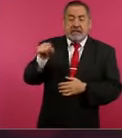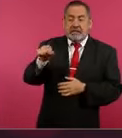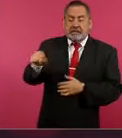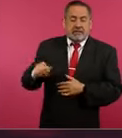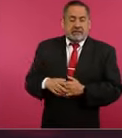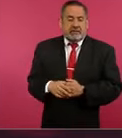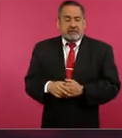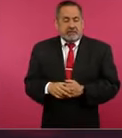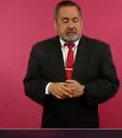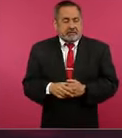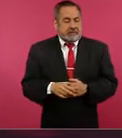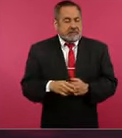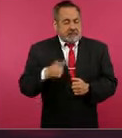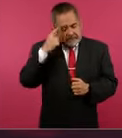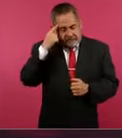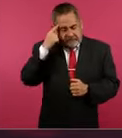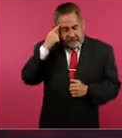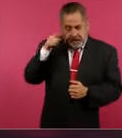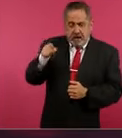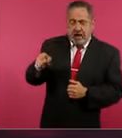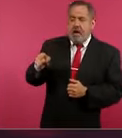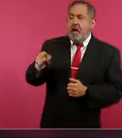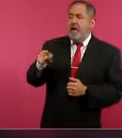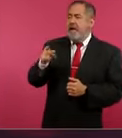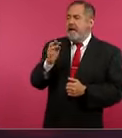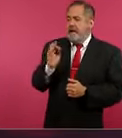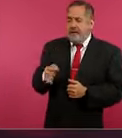no se toma en cuenta un hecho.